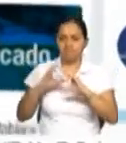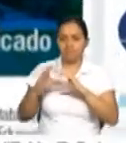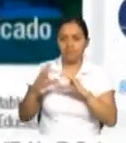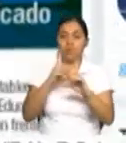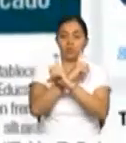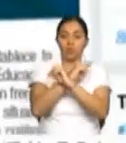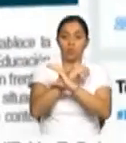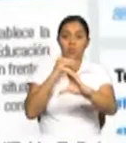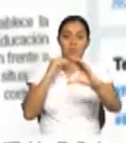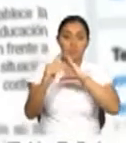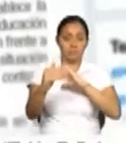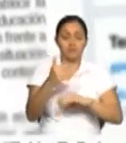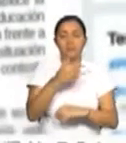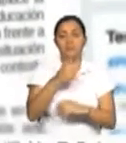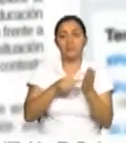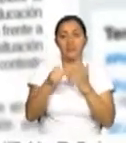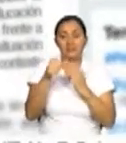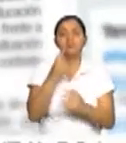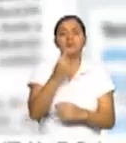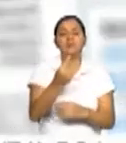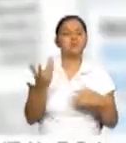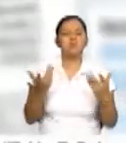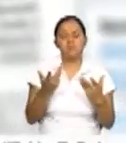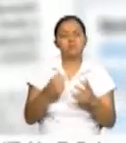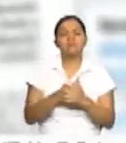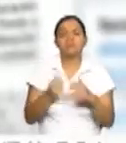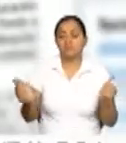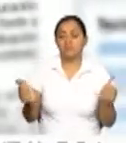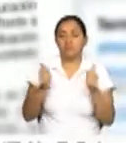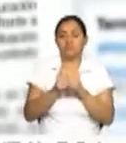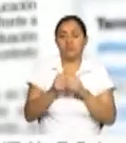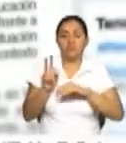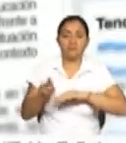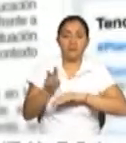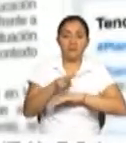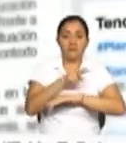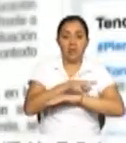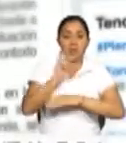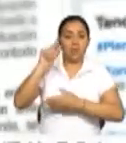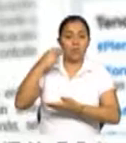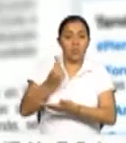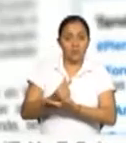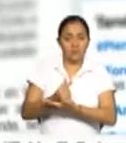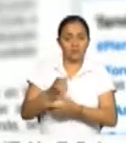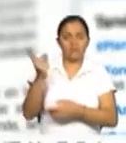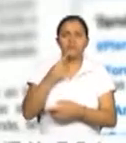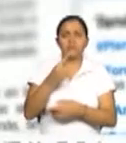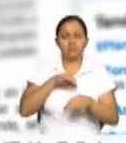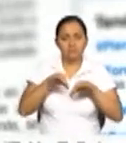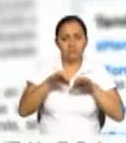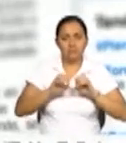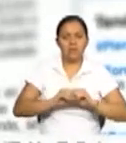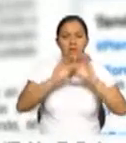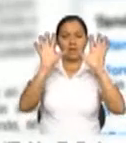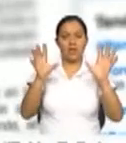del Ministerio de Educación, el titular de esta cartera de Estado, en compañía de la fiscal provincial de Guayas, Patricia Morejón, reiteró que la